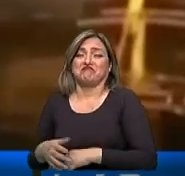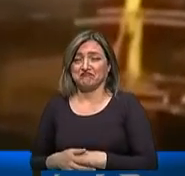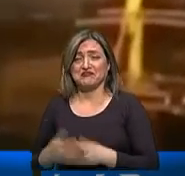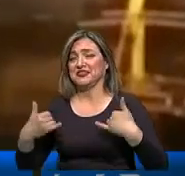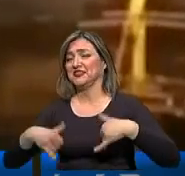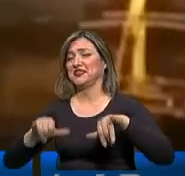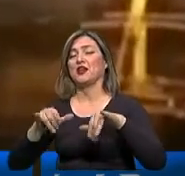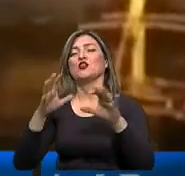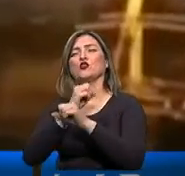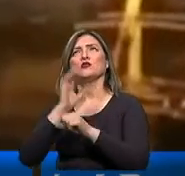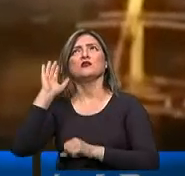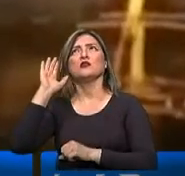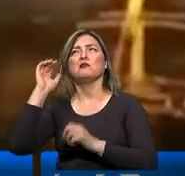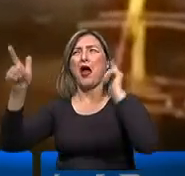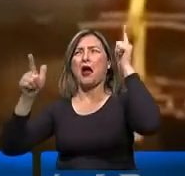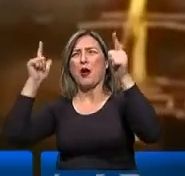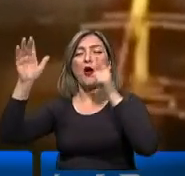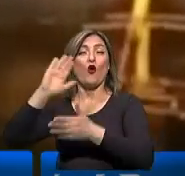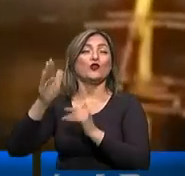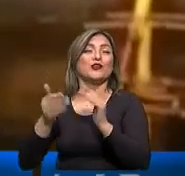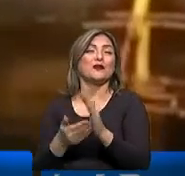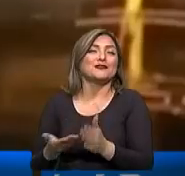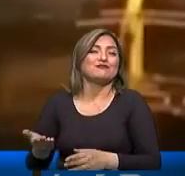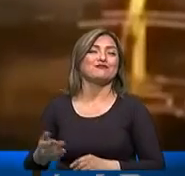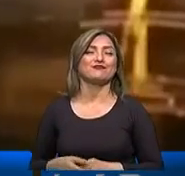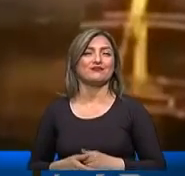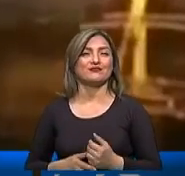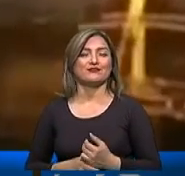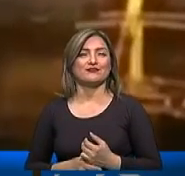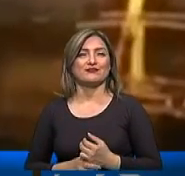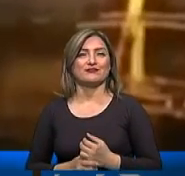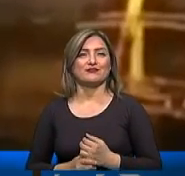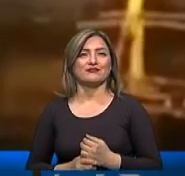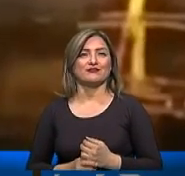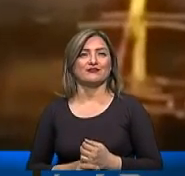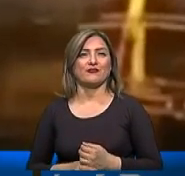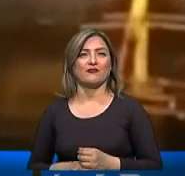claro por la noche, cuando nuevamente detonó la violencia.